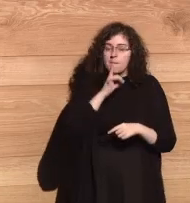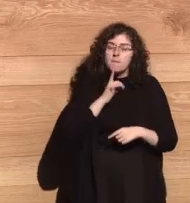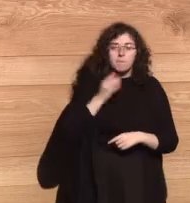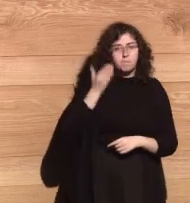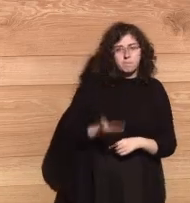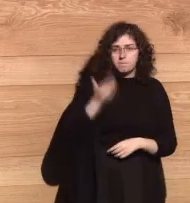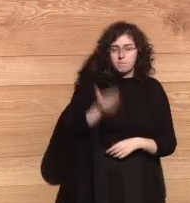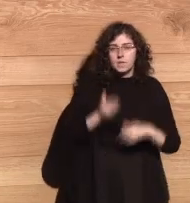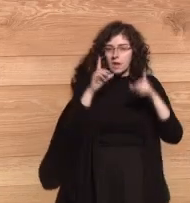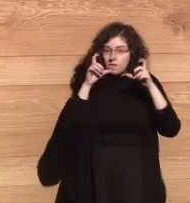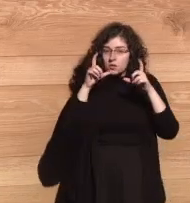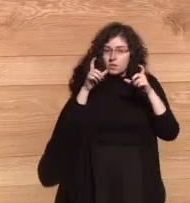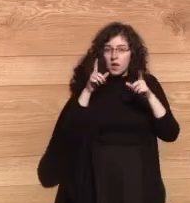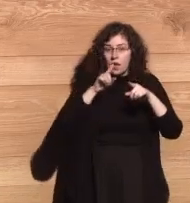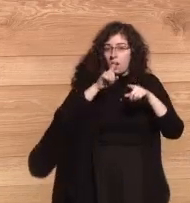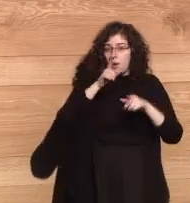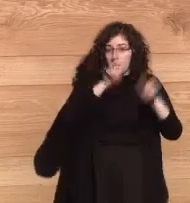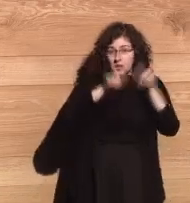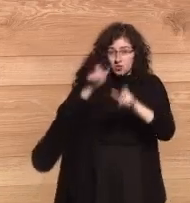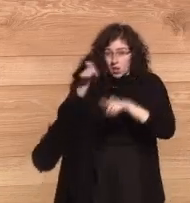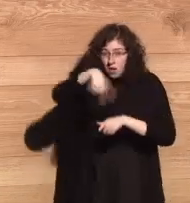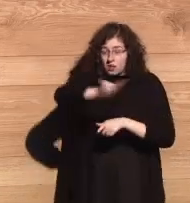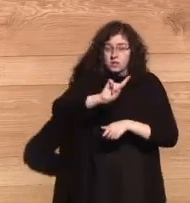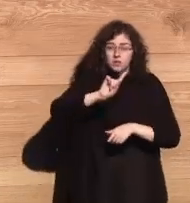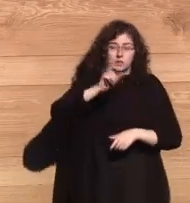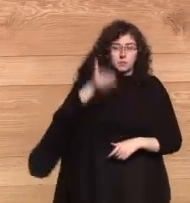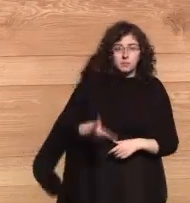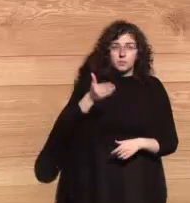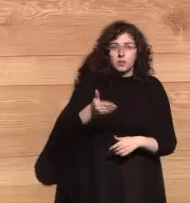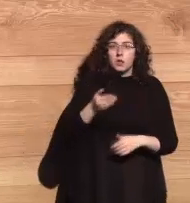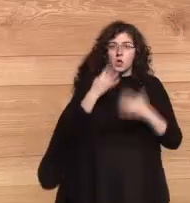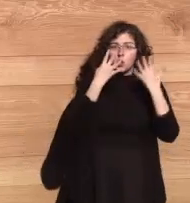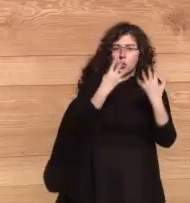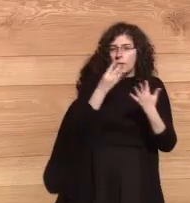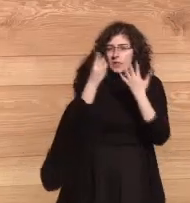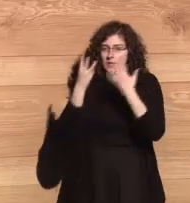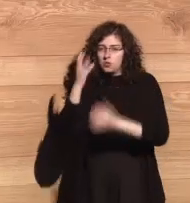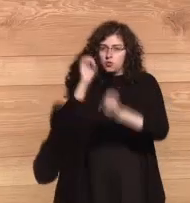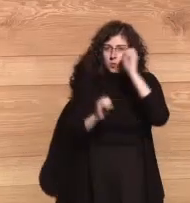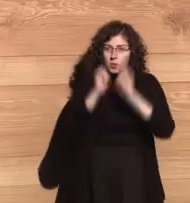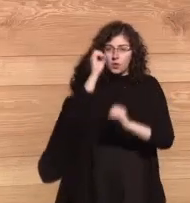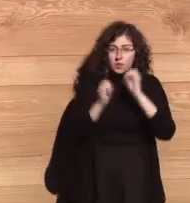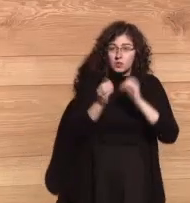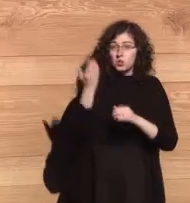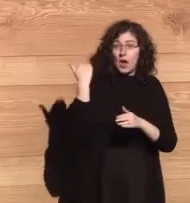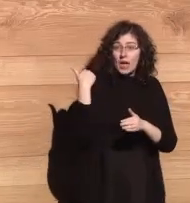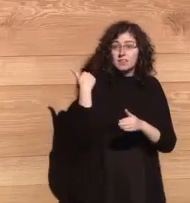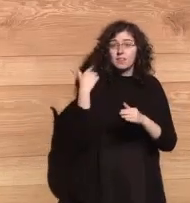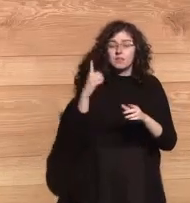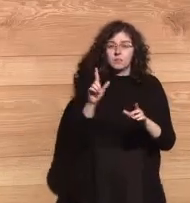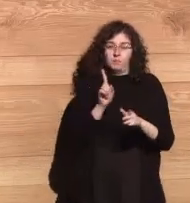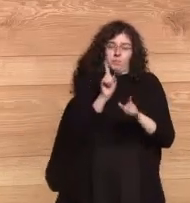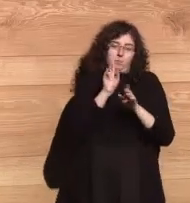La fotografía para esas personas. Yo creo que 98% nunca habían posado para un retrato